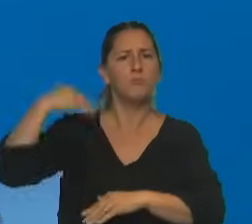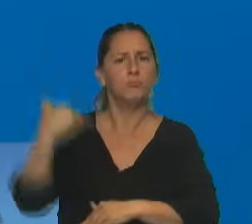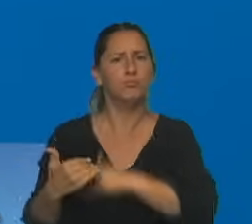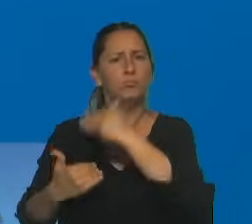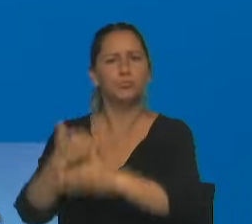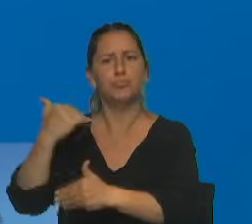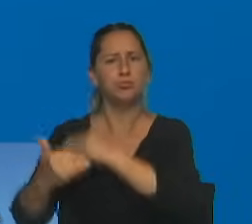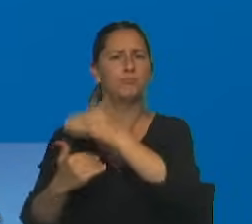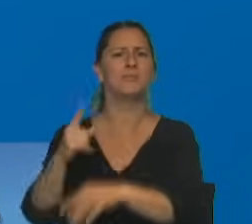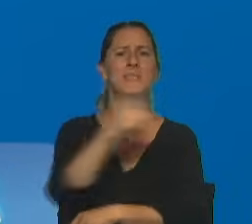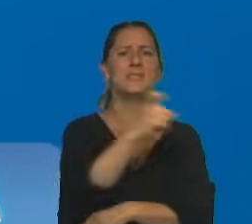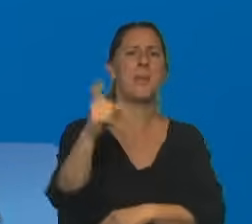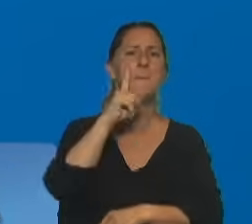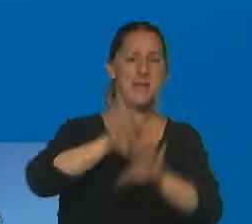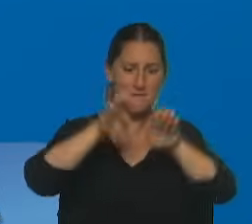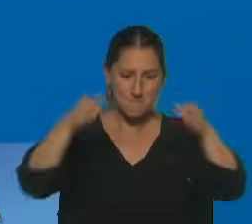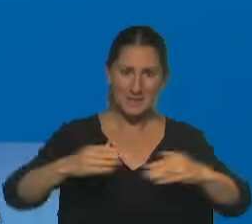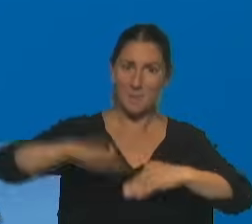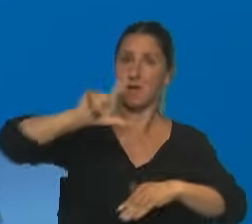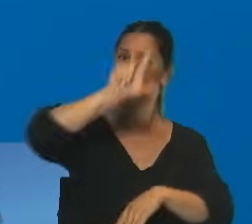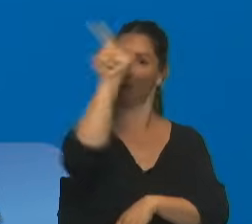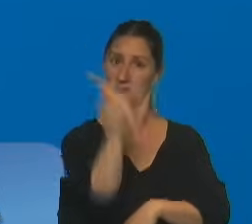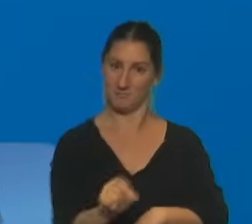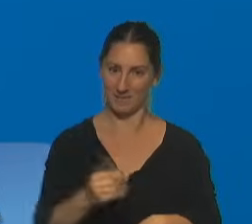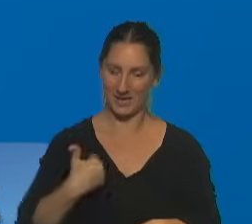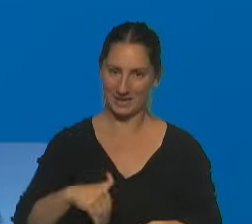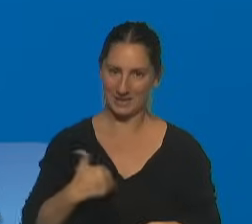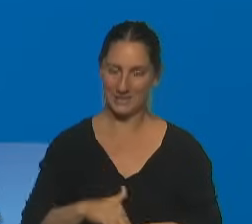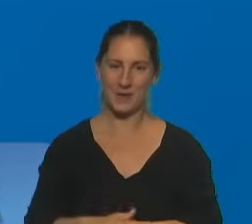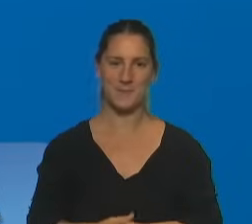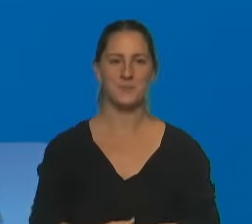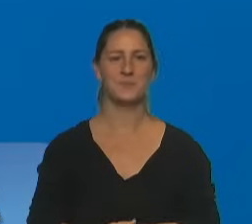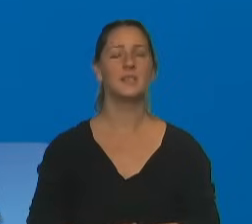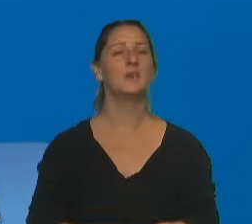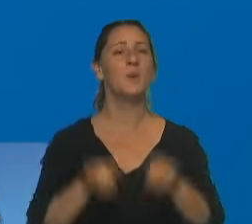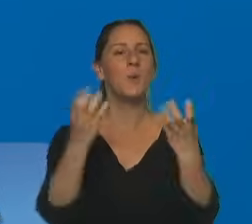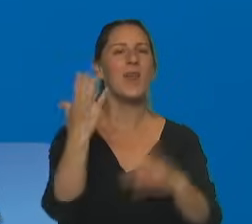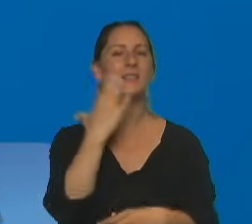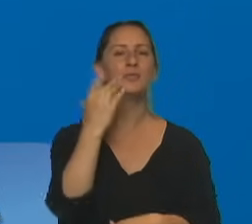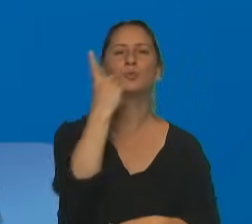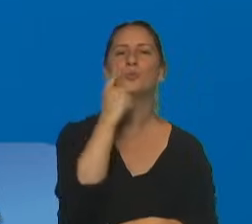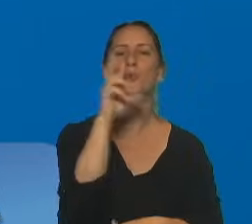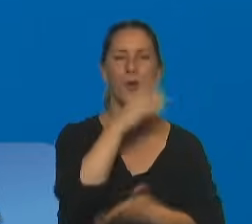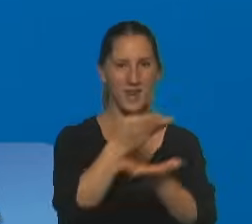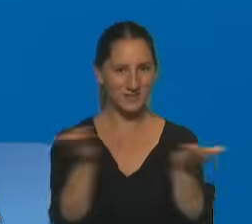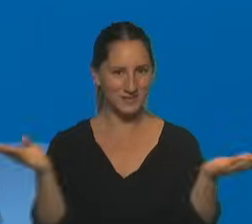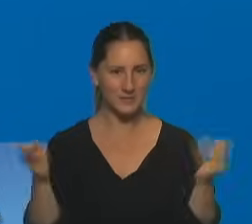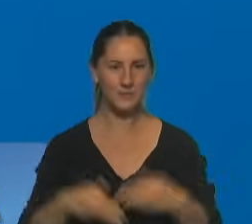más de 100.000 mesas a lo largo de la Argentina. Bueno, buenas tardes a todos y todas.